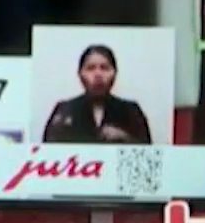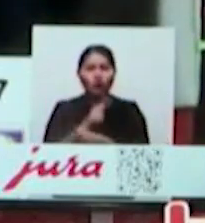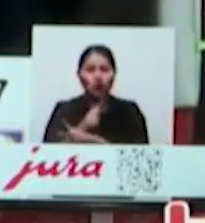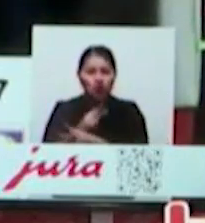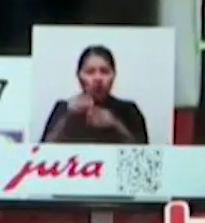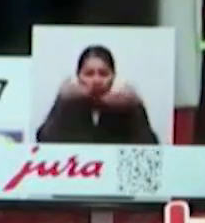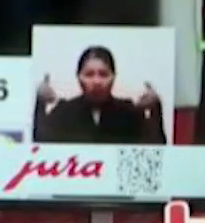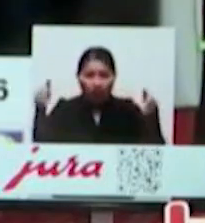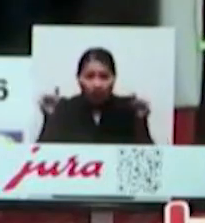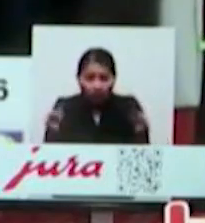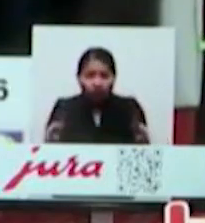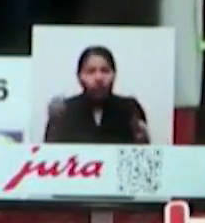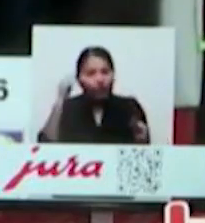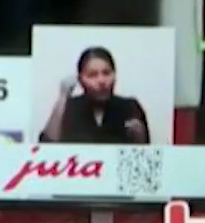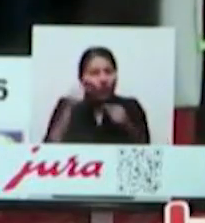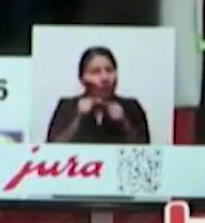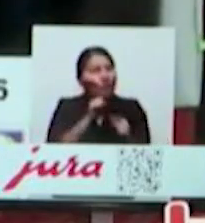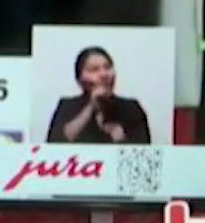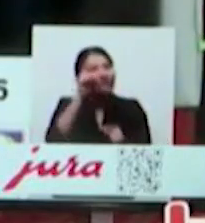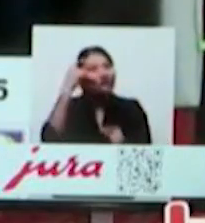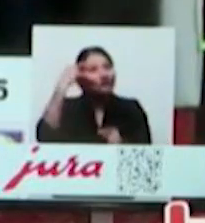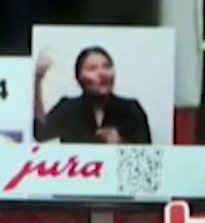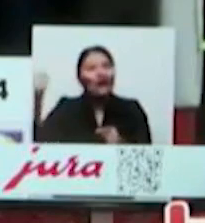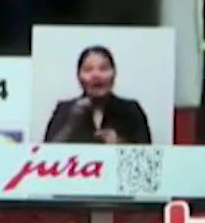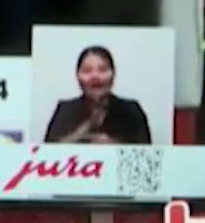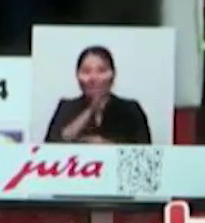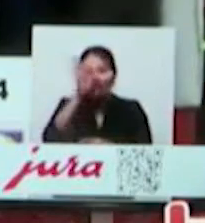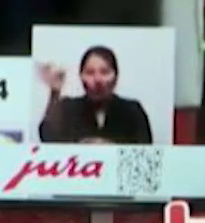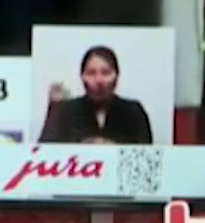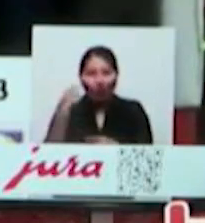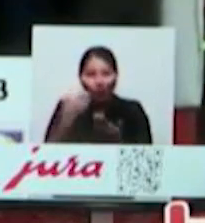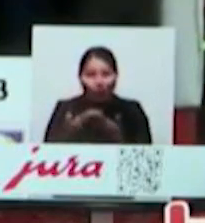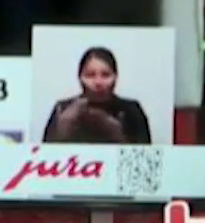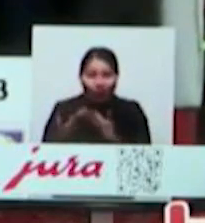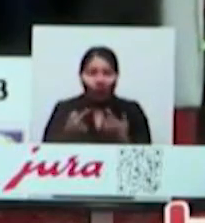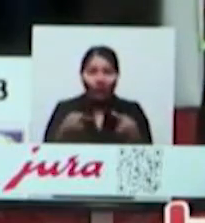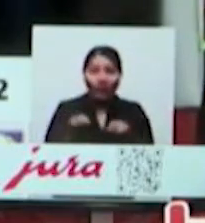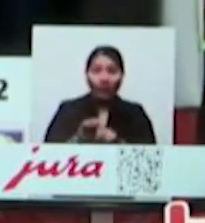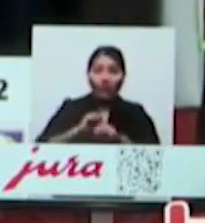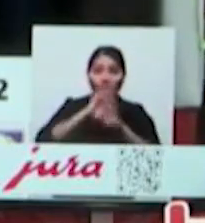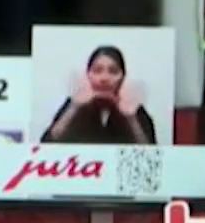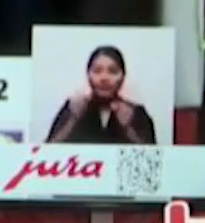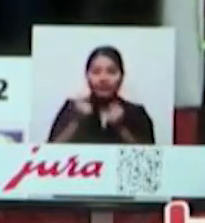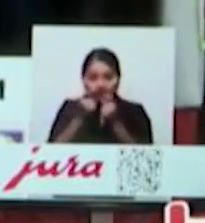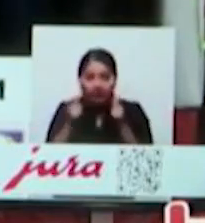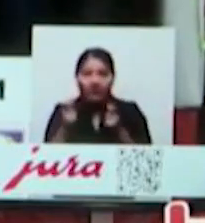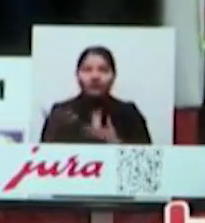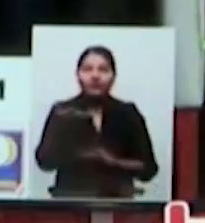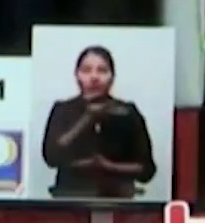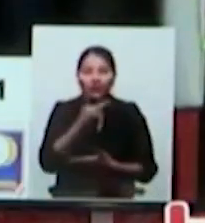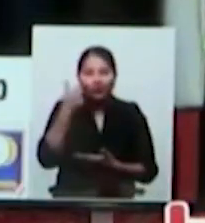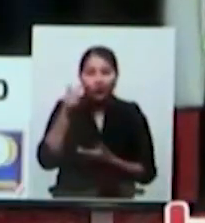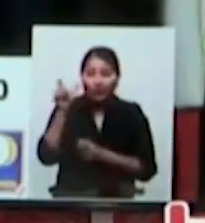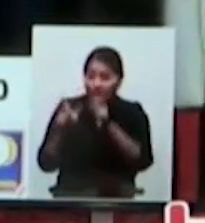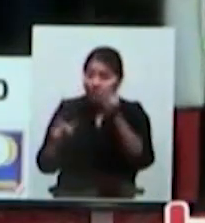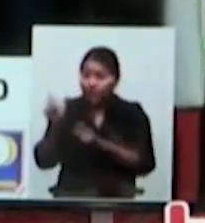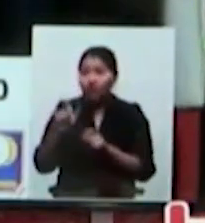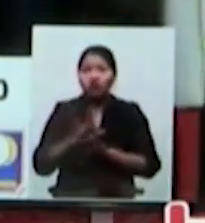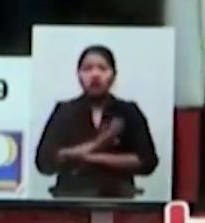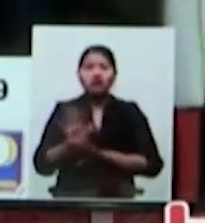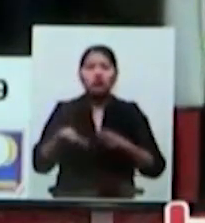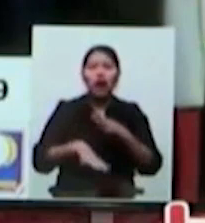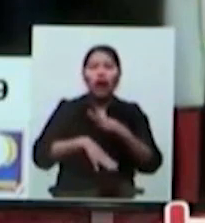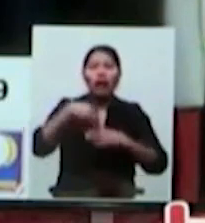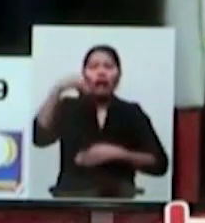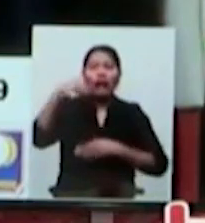candidato no había respondido a la pregunta planteada sobre su candidato teniente alcalde José Luna Morales y los